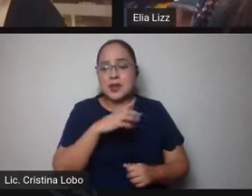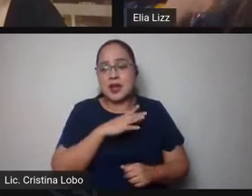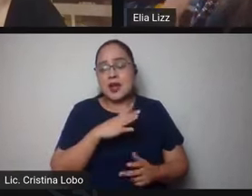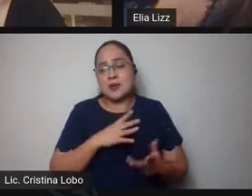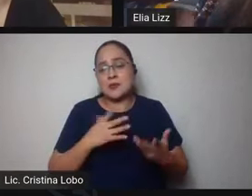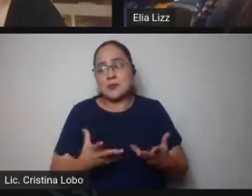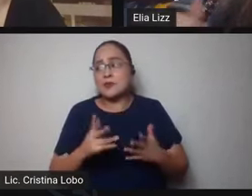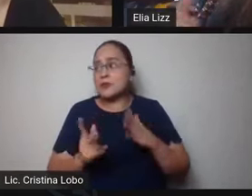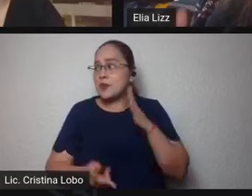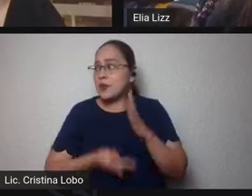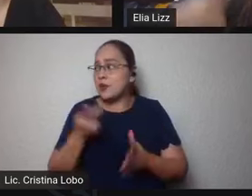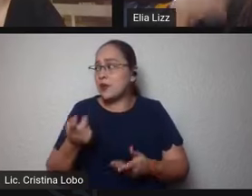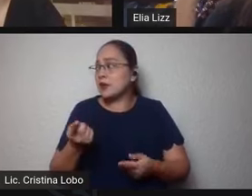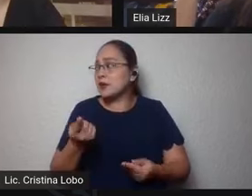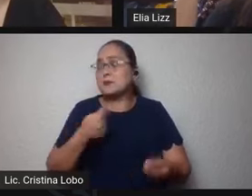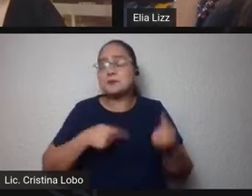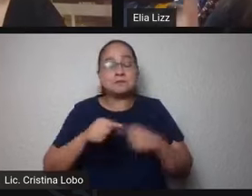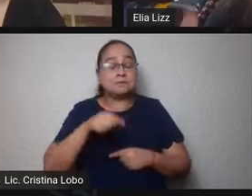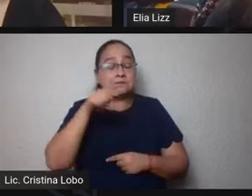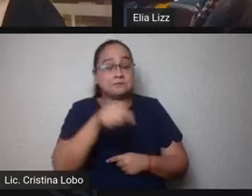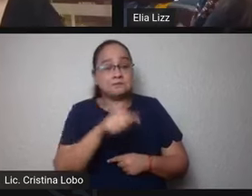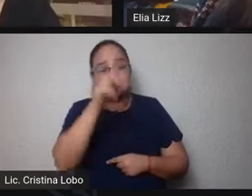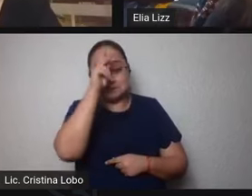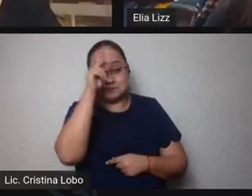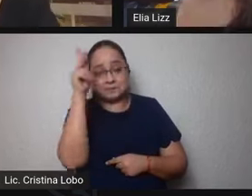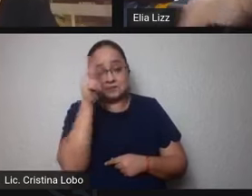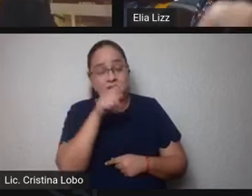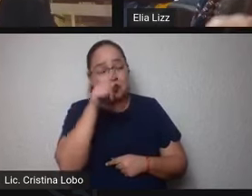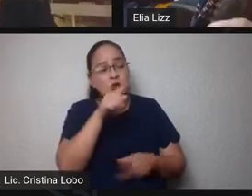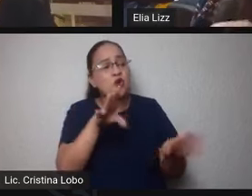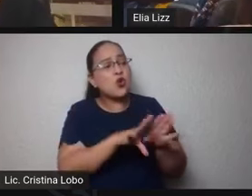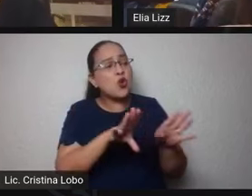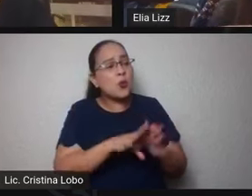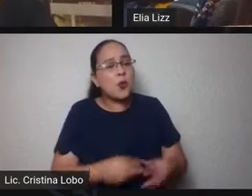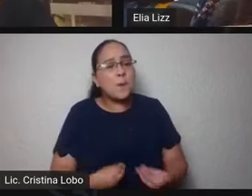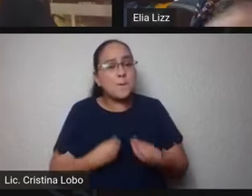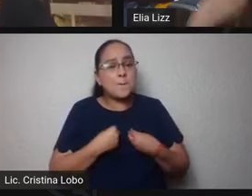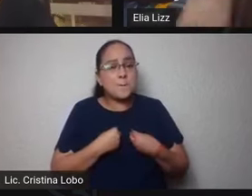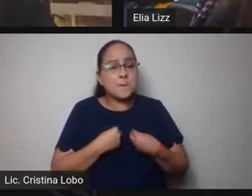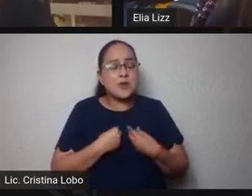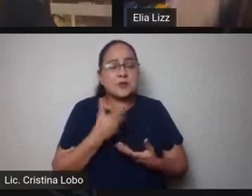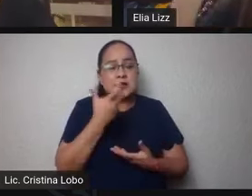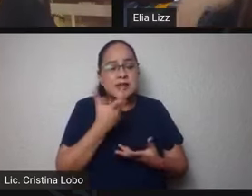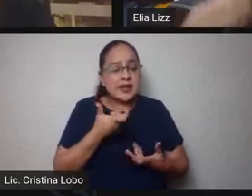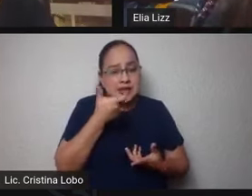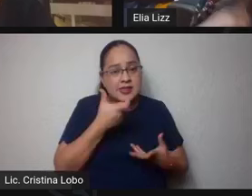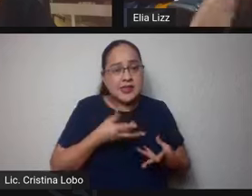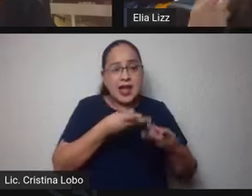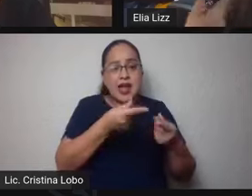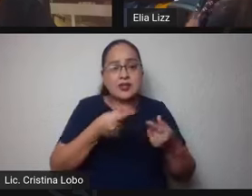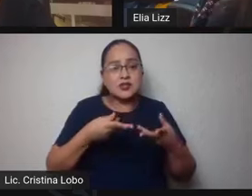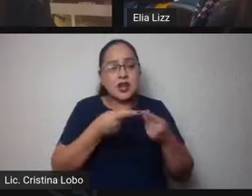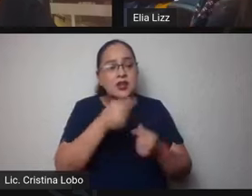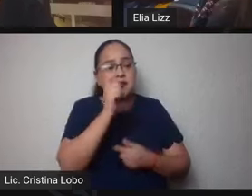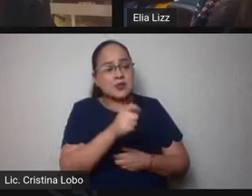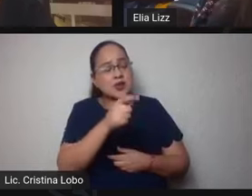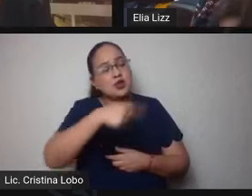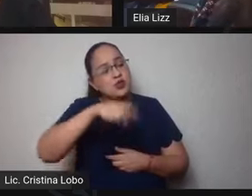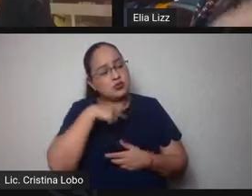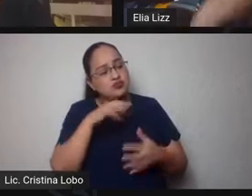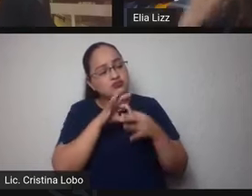otra vez a decirles encima de qué vas a vivir, por lo tanto te mantengo yo, por lo tanto les creamos